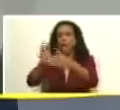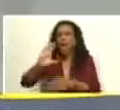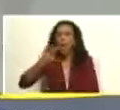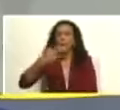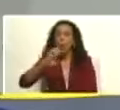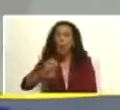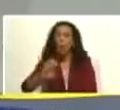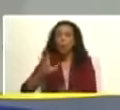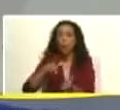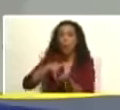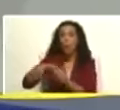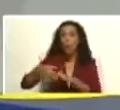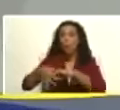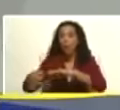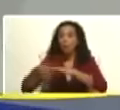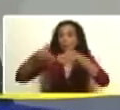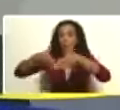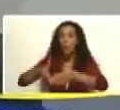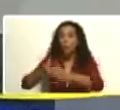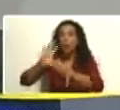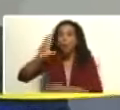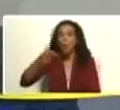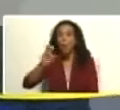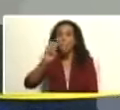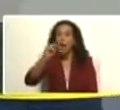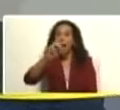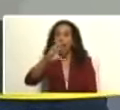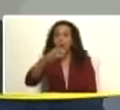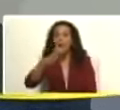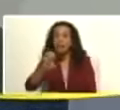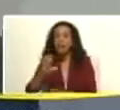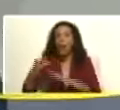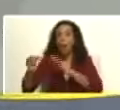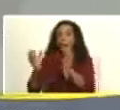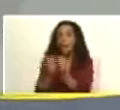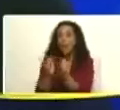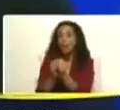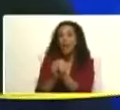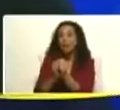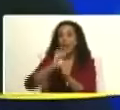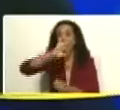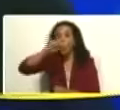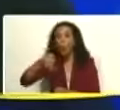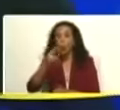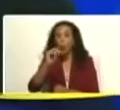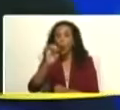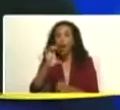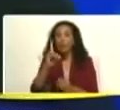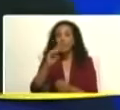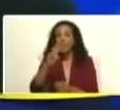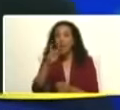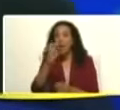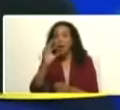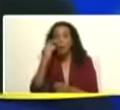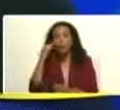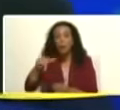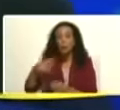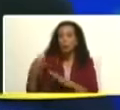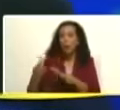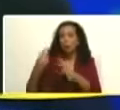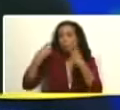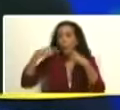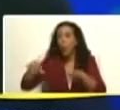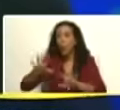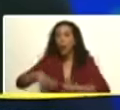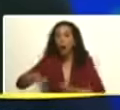tiene el Puerto Internacional del Guamache, tiene el Puerto de Punta de Piedra, en Juan Griego hay un puerto también, en fin. Se pierde de